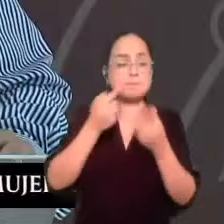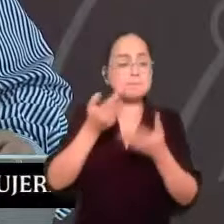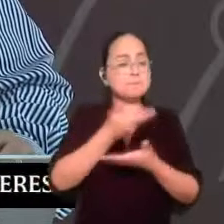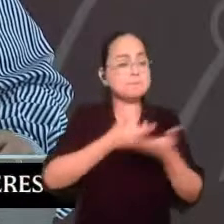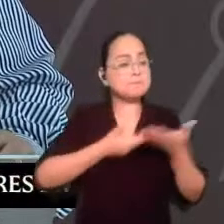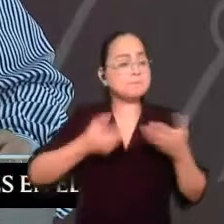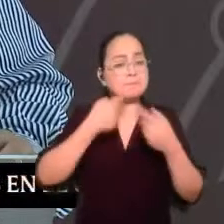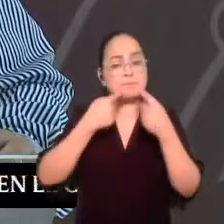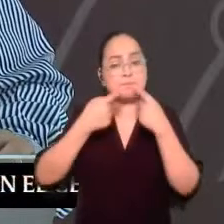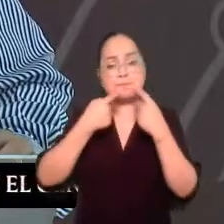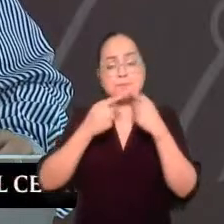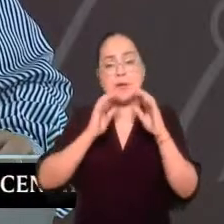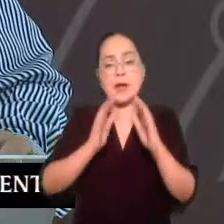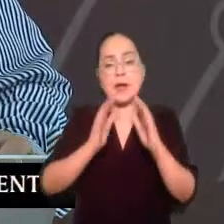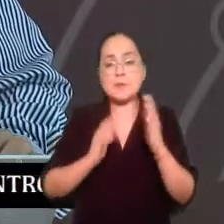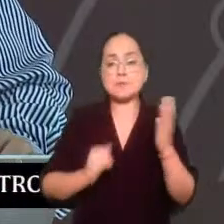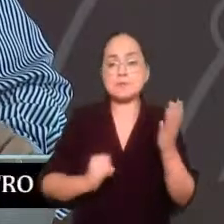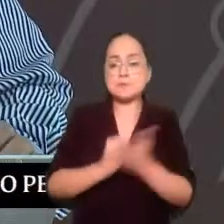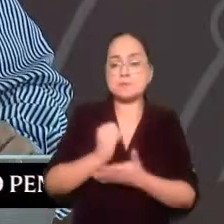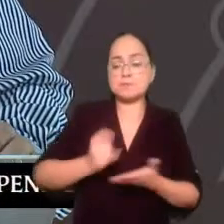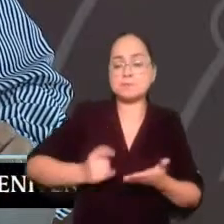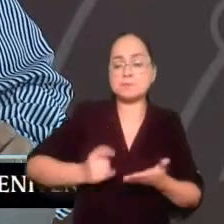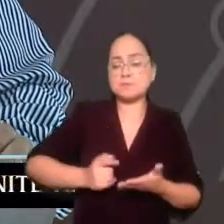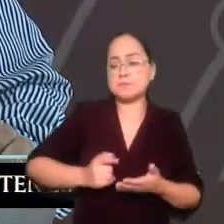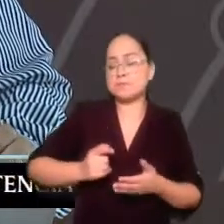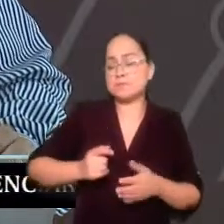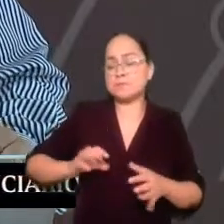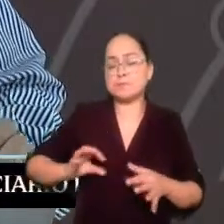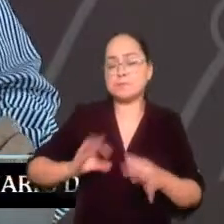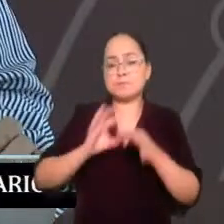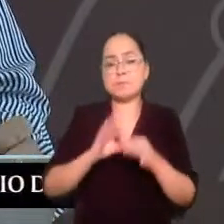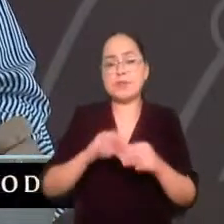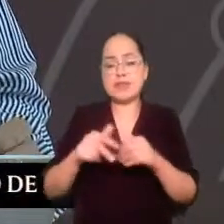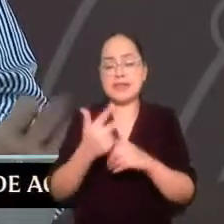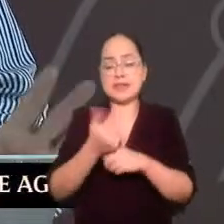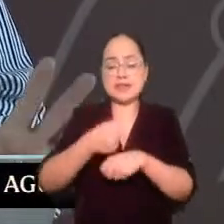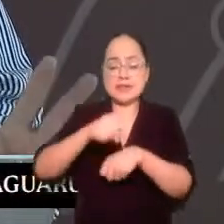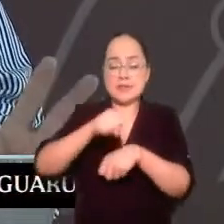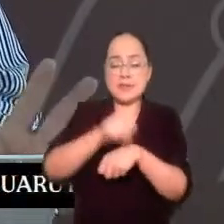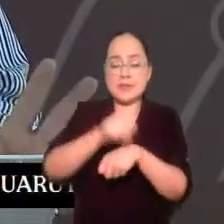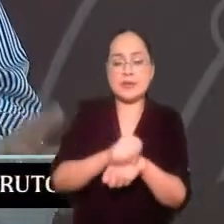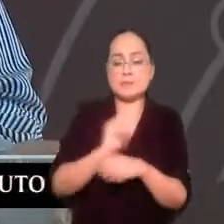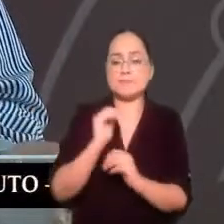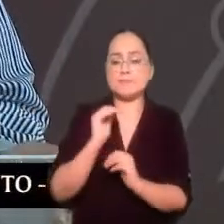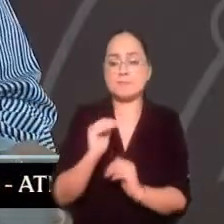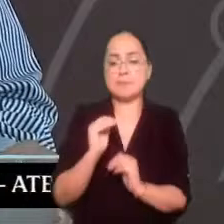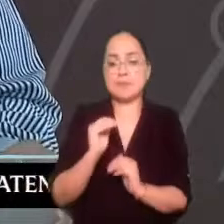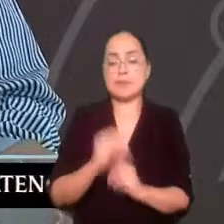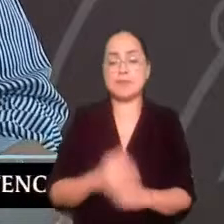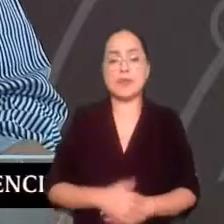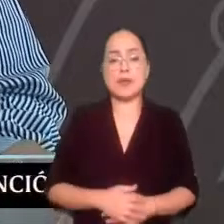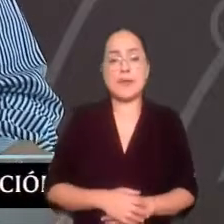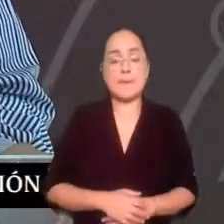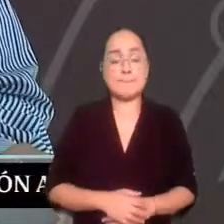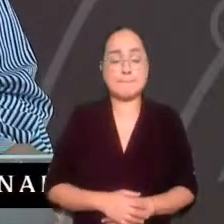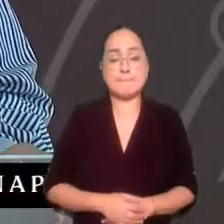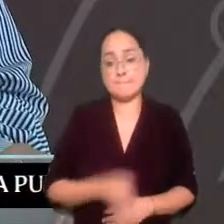quedó una resolución de los 13 semanas. Esa es la temporalidad.